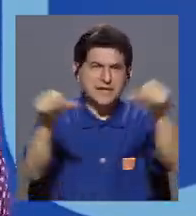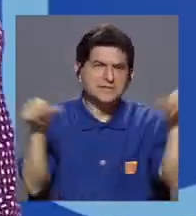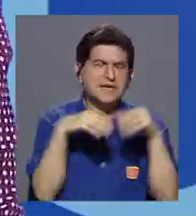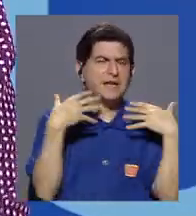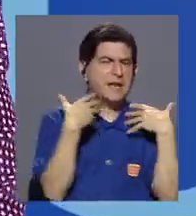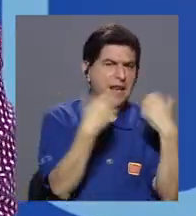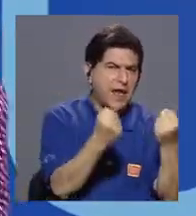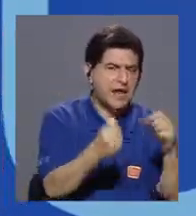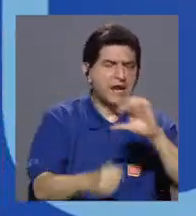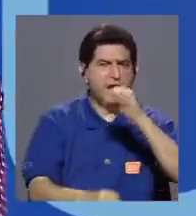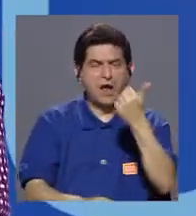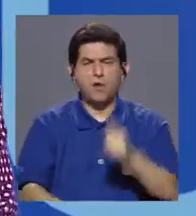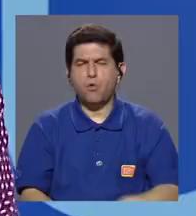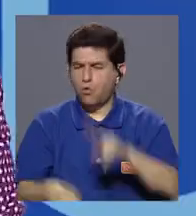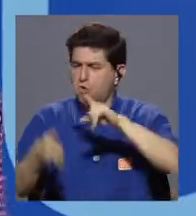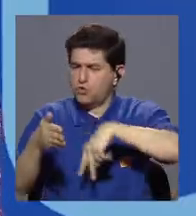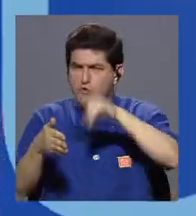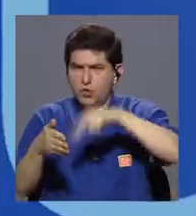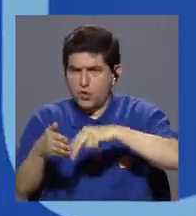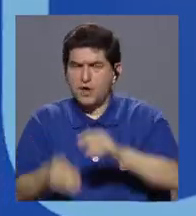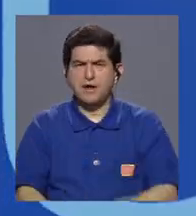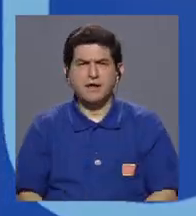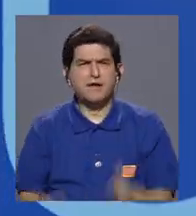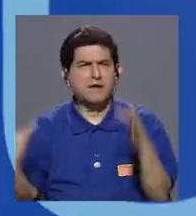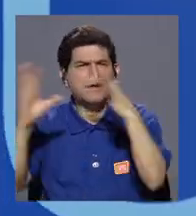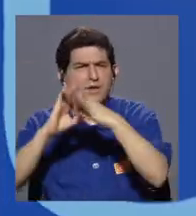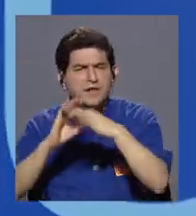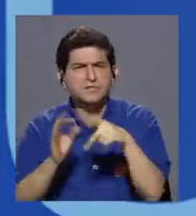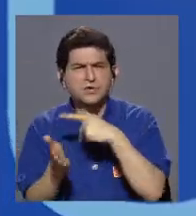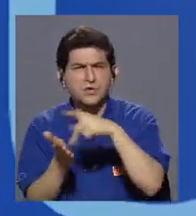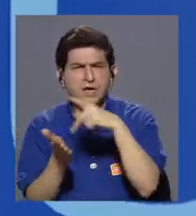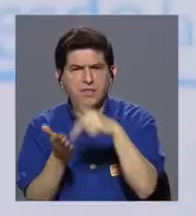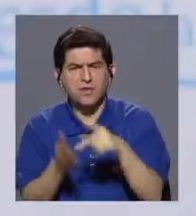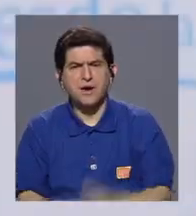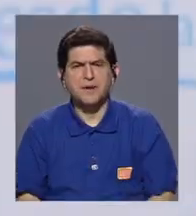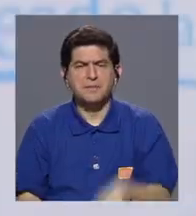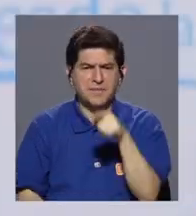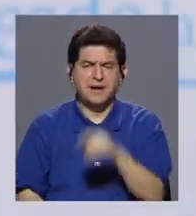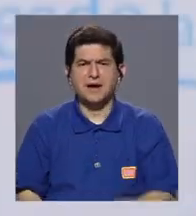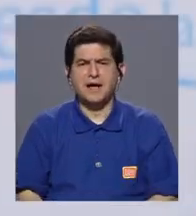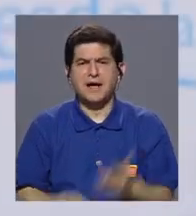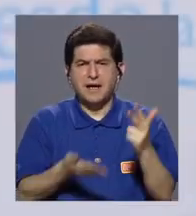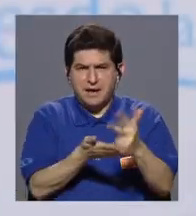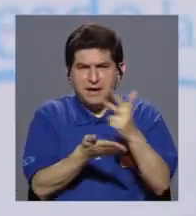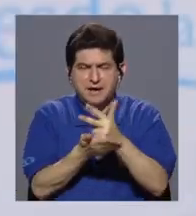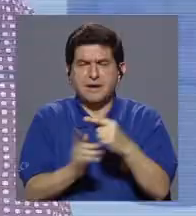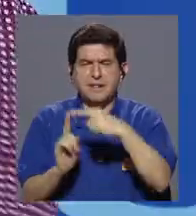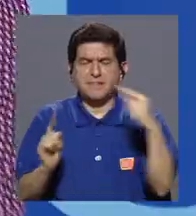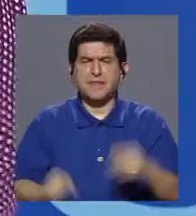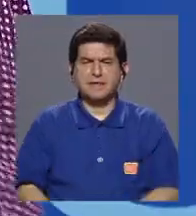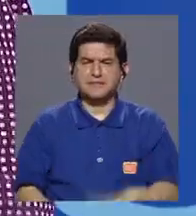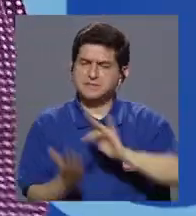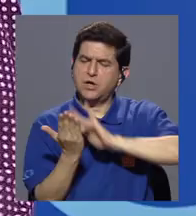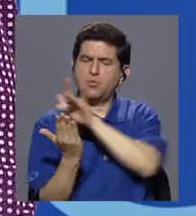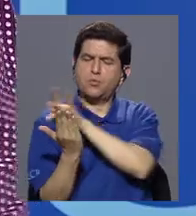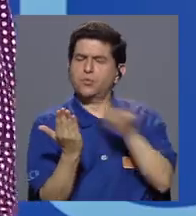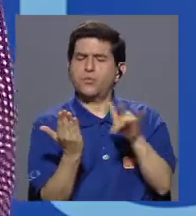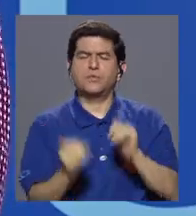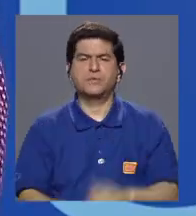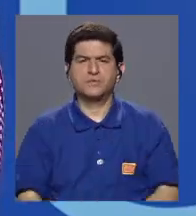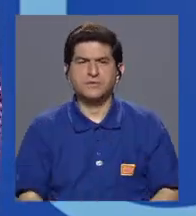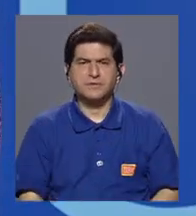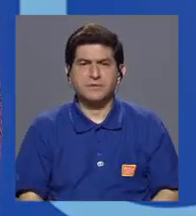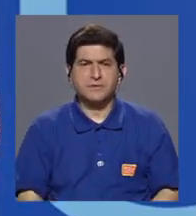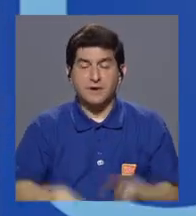área de la salud otros como la que leía aquí por ejemplo que tienen que ver con cómo pagar usted los parquímetros desde su celular o sea